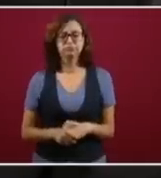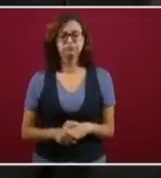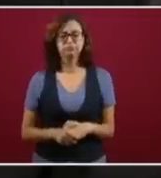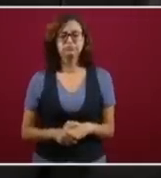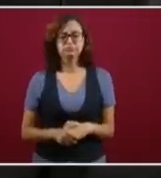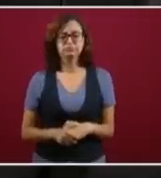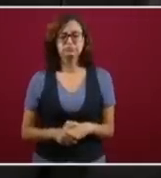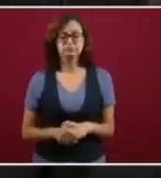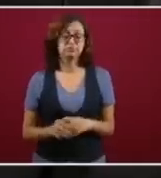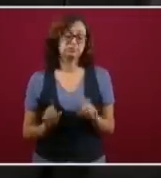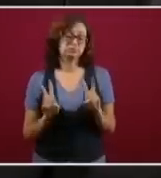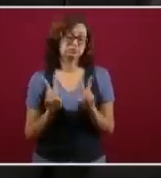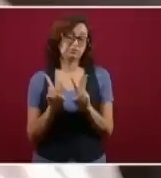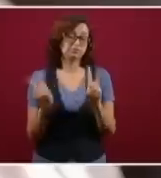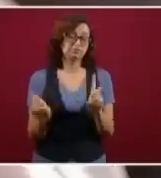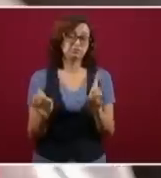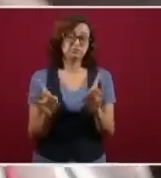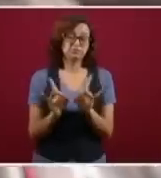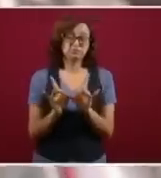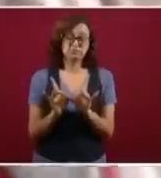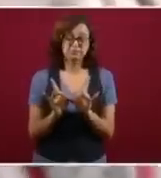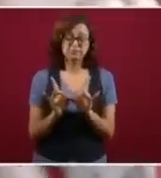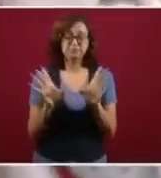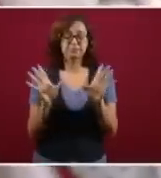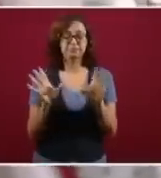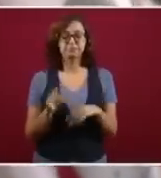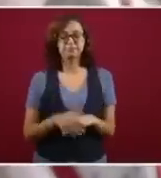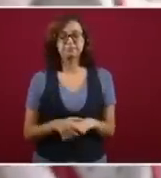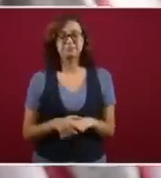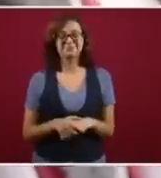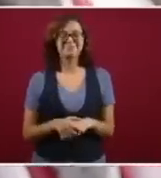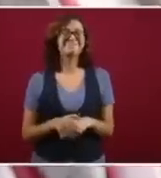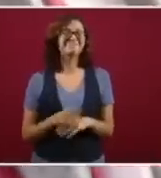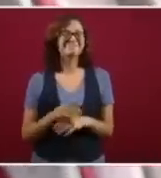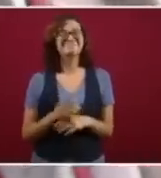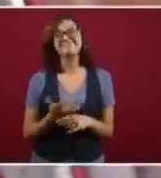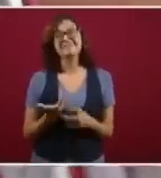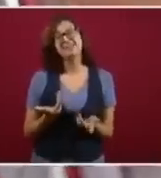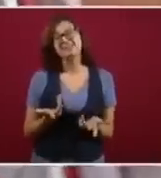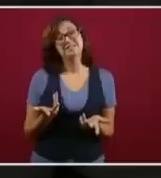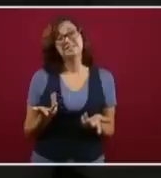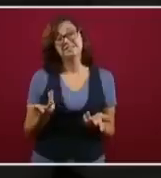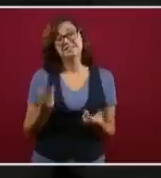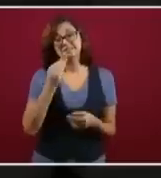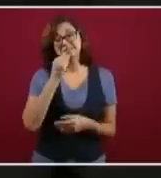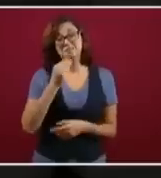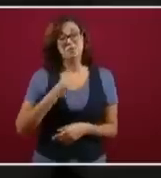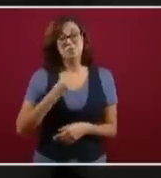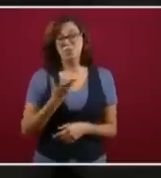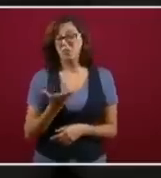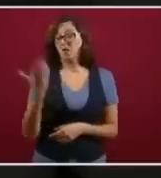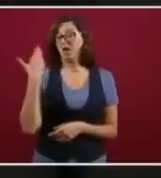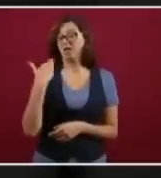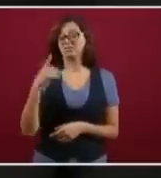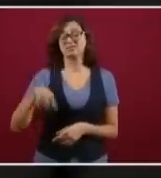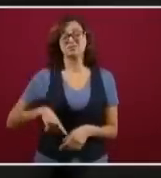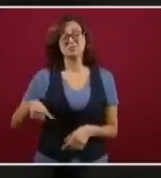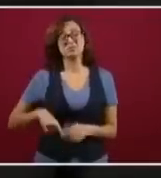sobre este tipo de acciones. Fueron de las cosas que se hicieron